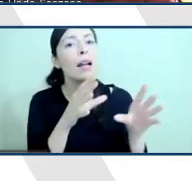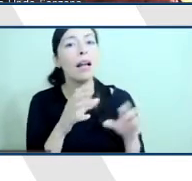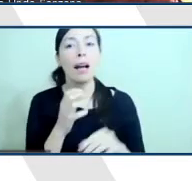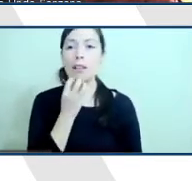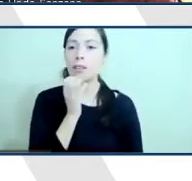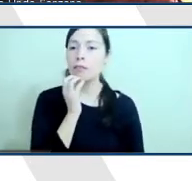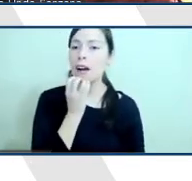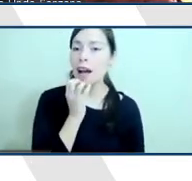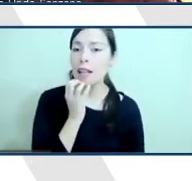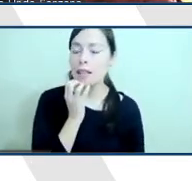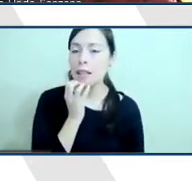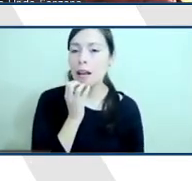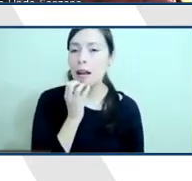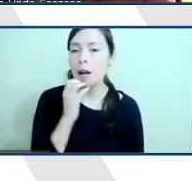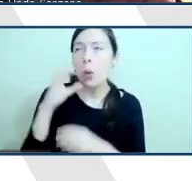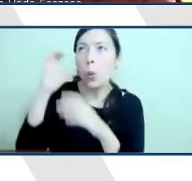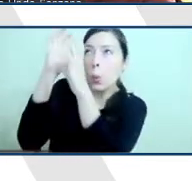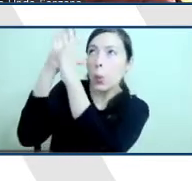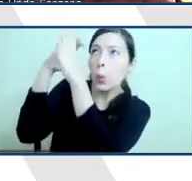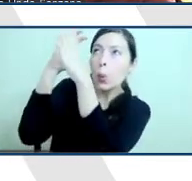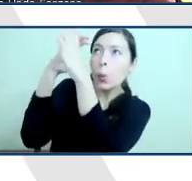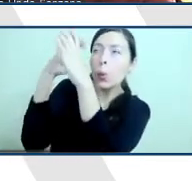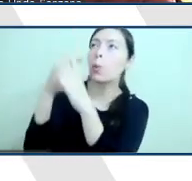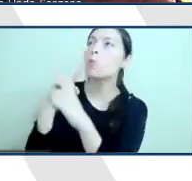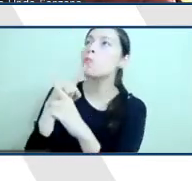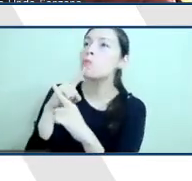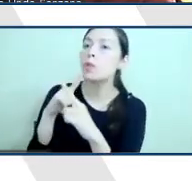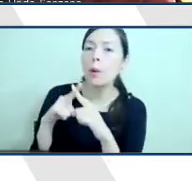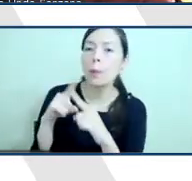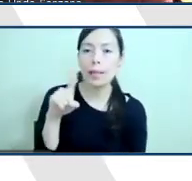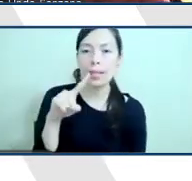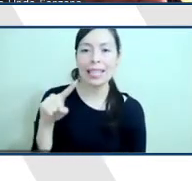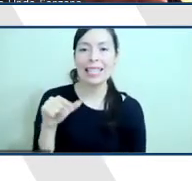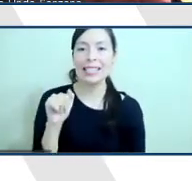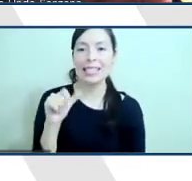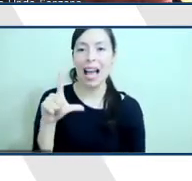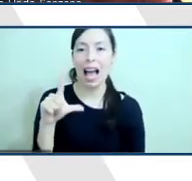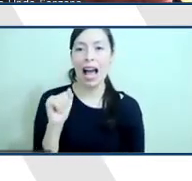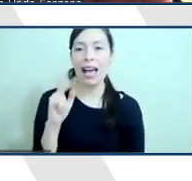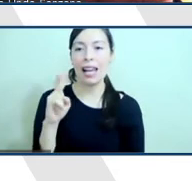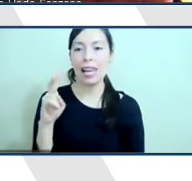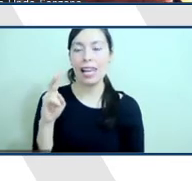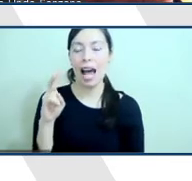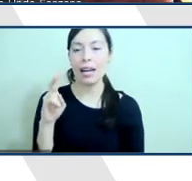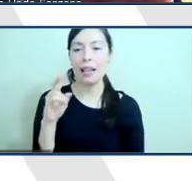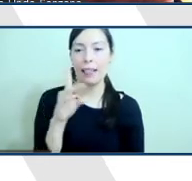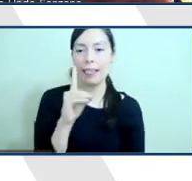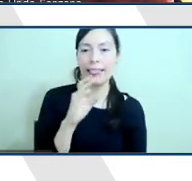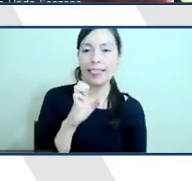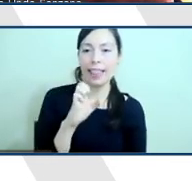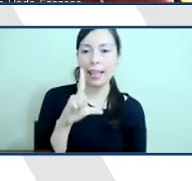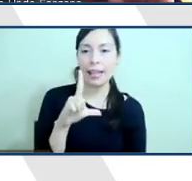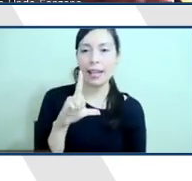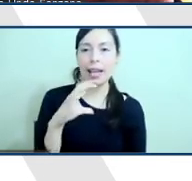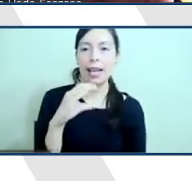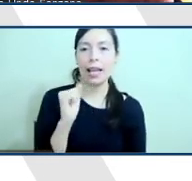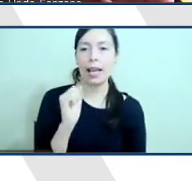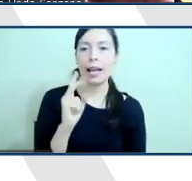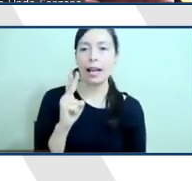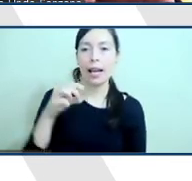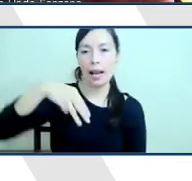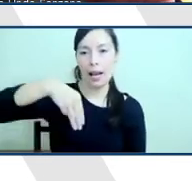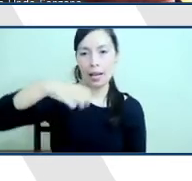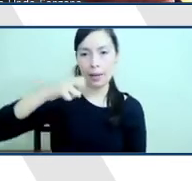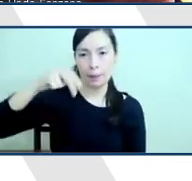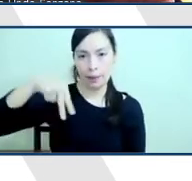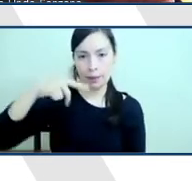a una estación que eventualmente se llamó la estación de Salar del Carmen. Y acá tenemos afortunadamente una imagen de la